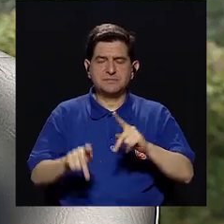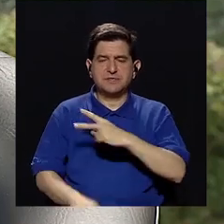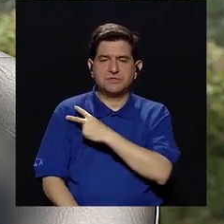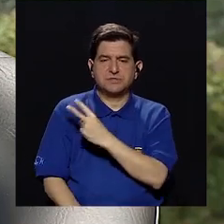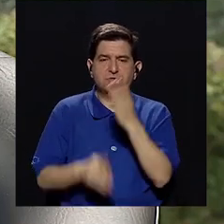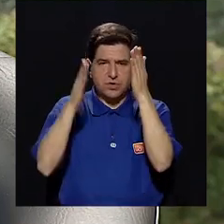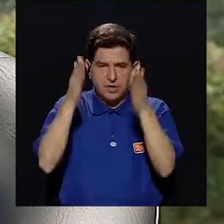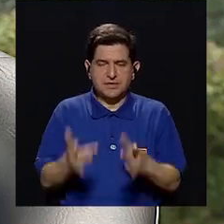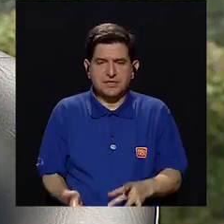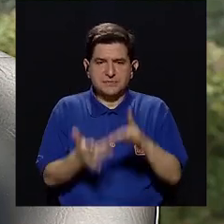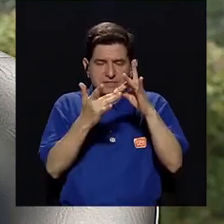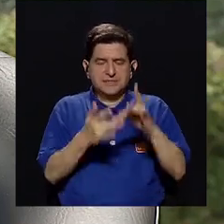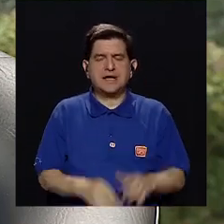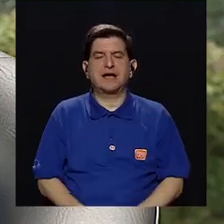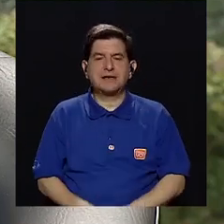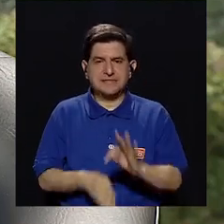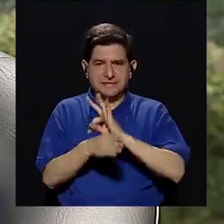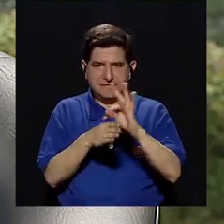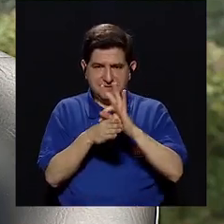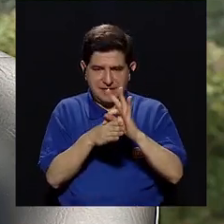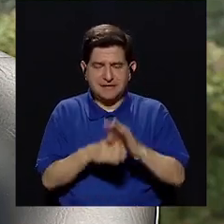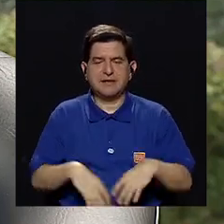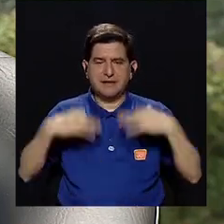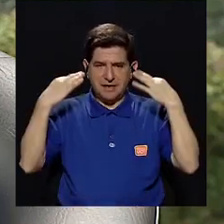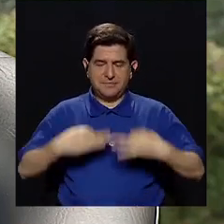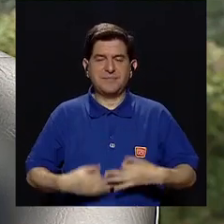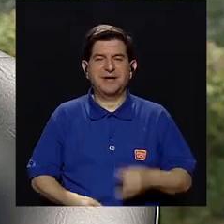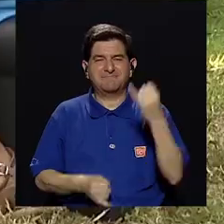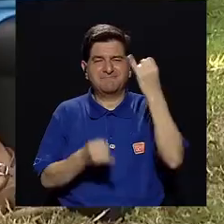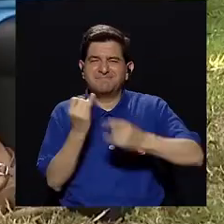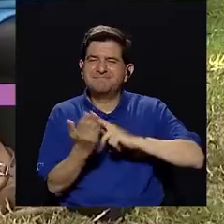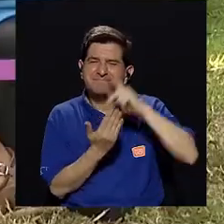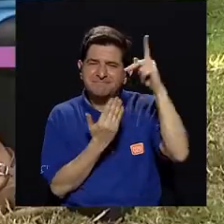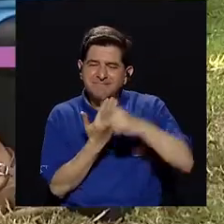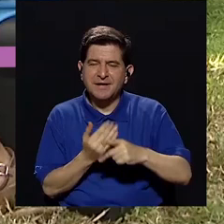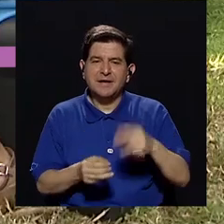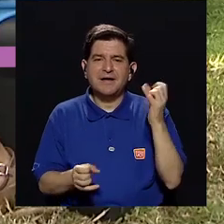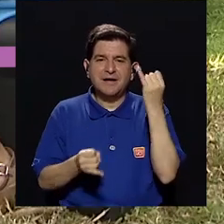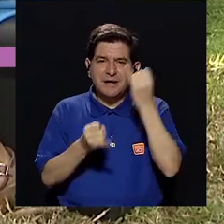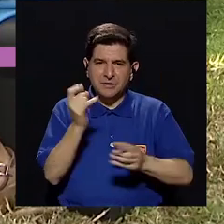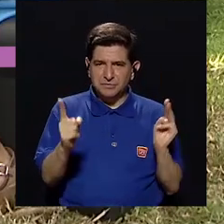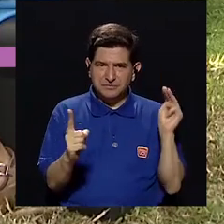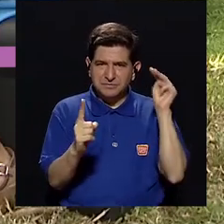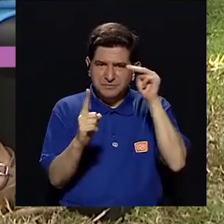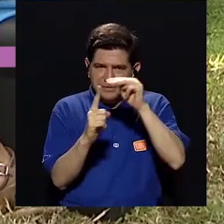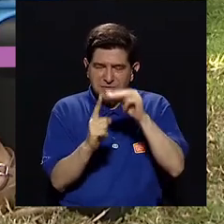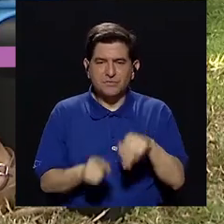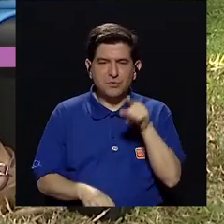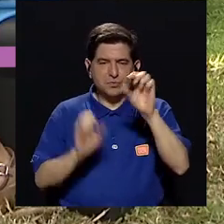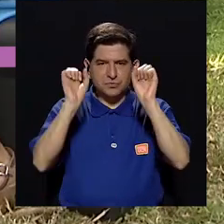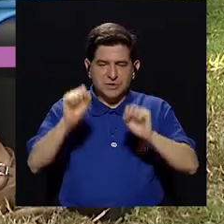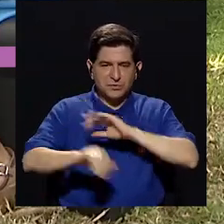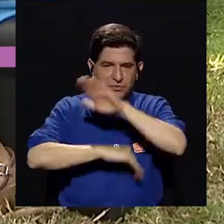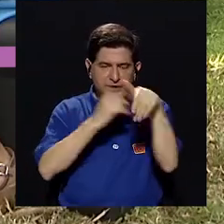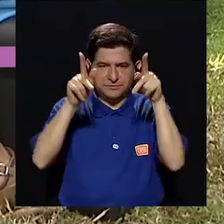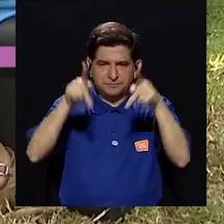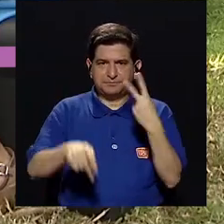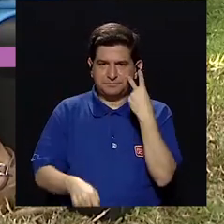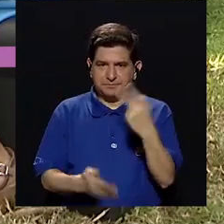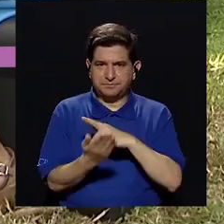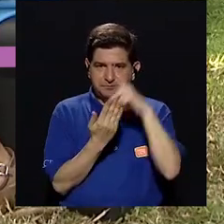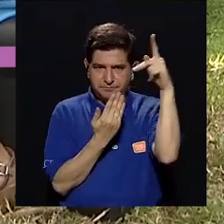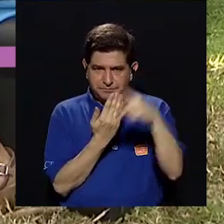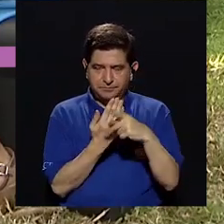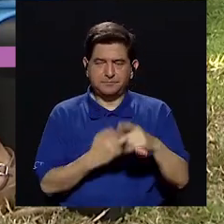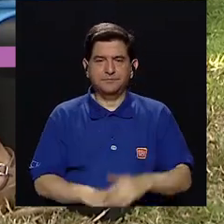profesionales en fisioterapia bueno ya es momento de cerrar el programa en si quisiera un último todas las personas que